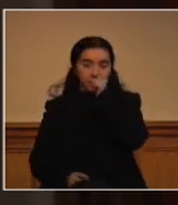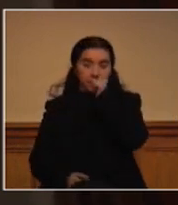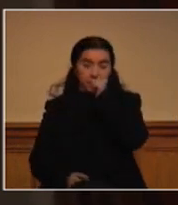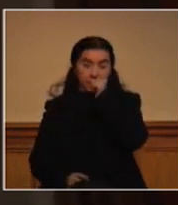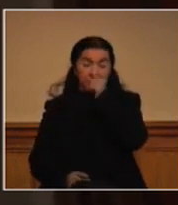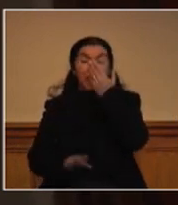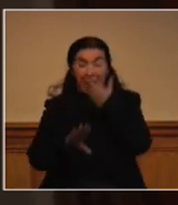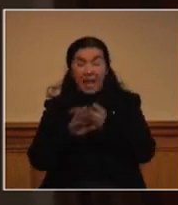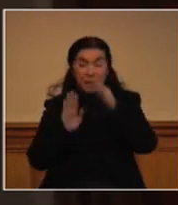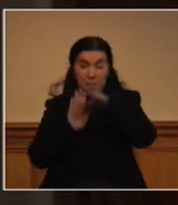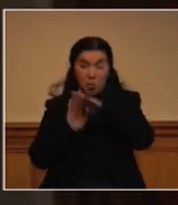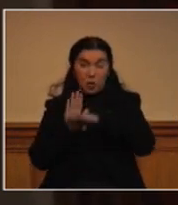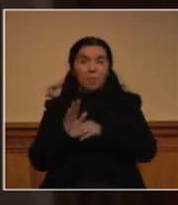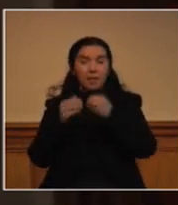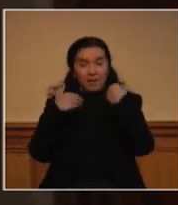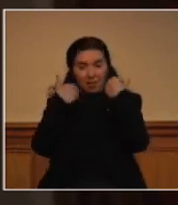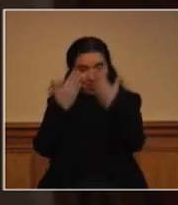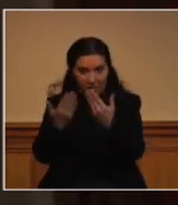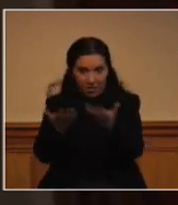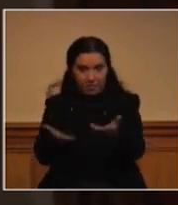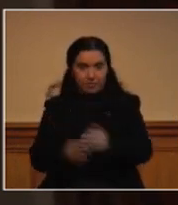eso.